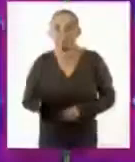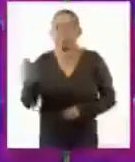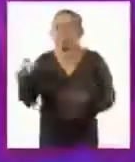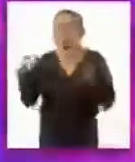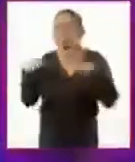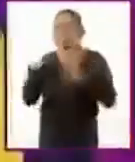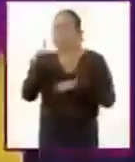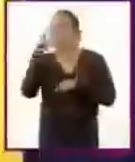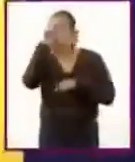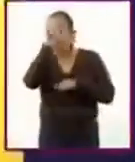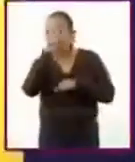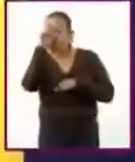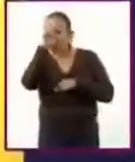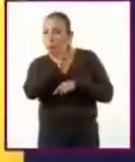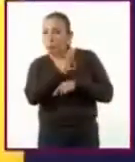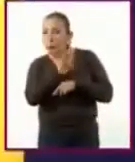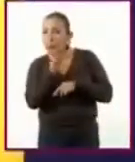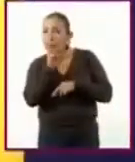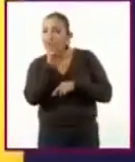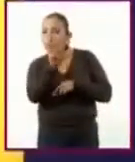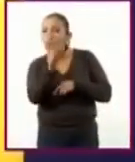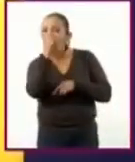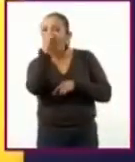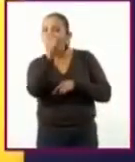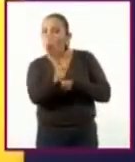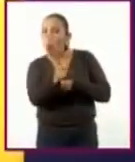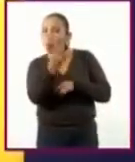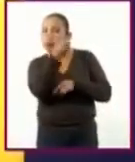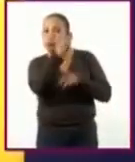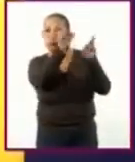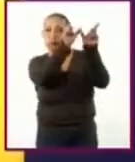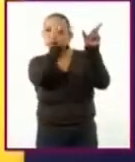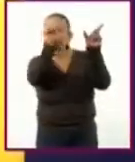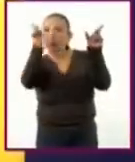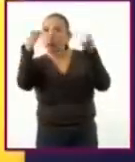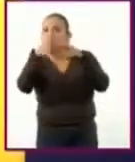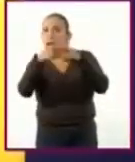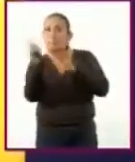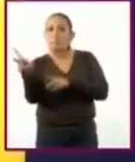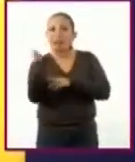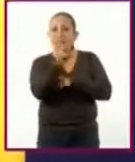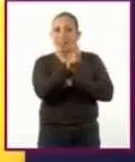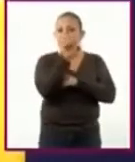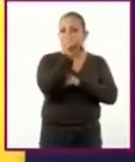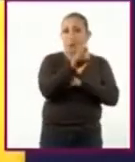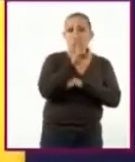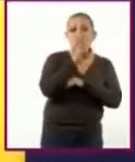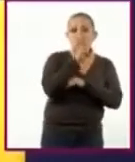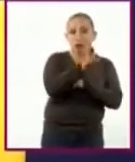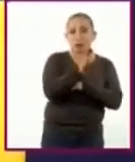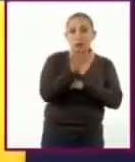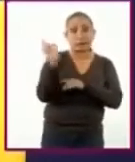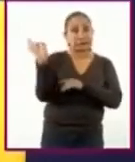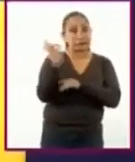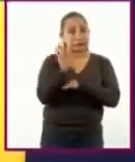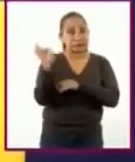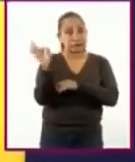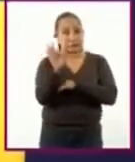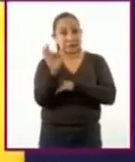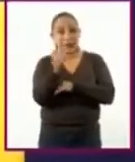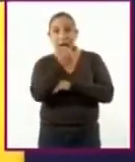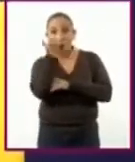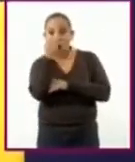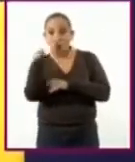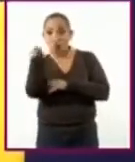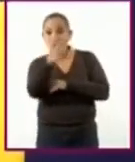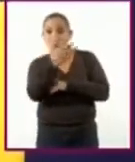con esas orientaciones podría resolver un enunciado matemático semejante al que se ha resuelto y probablemente las